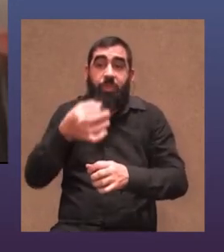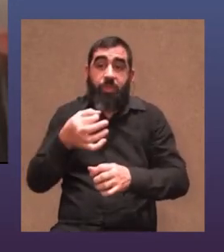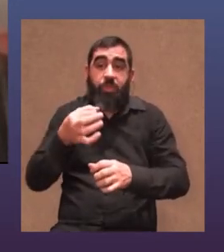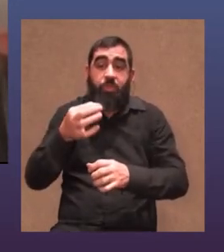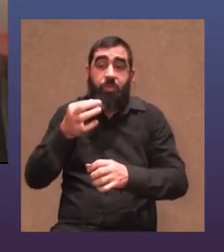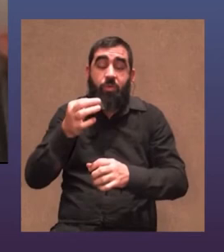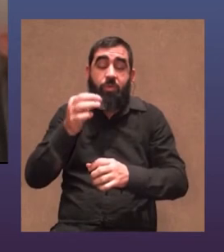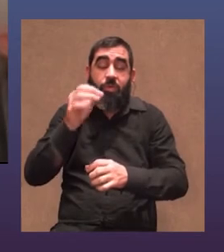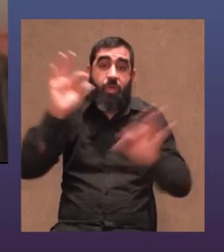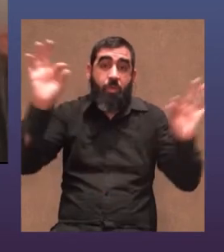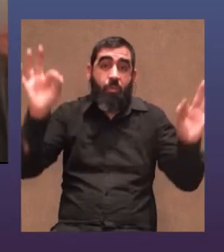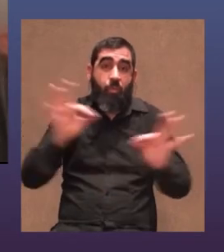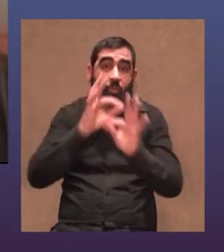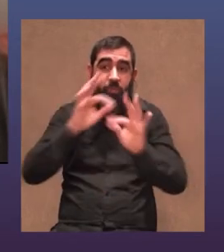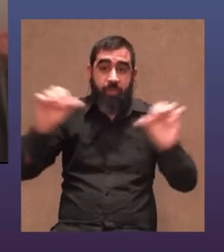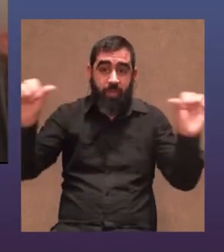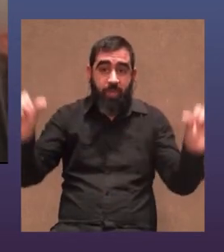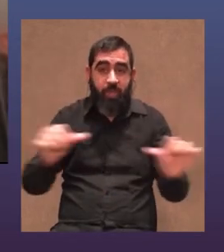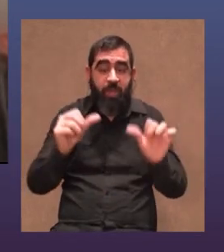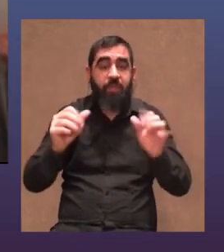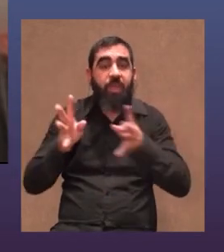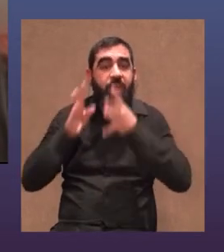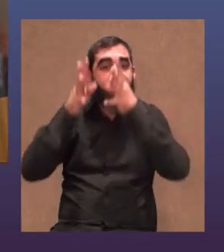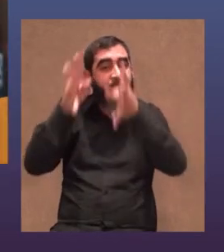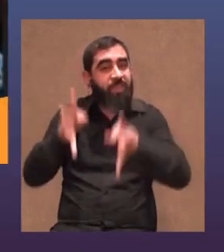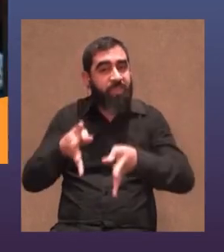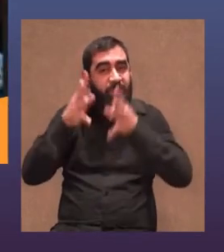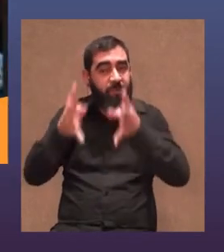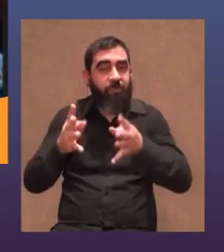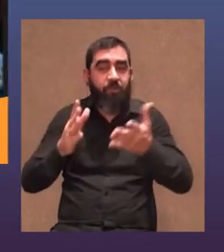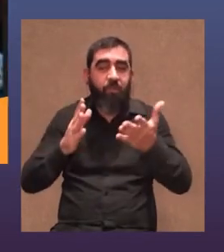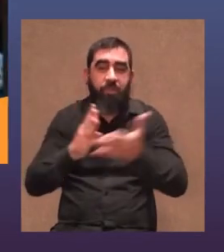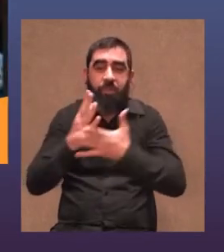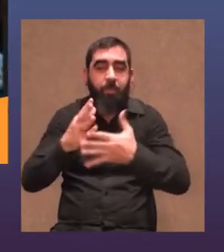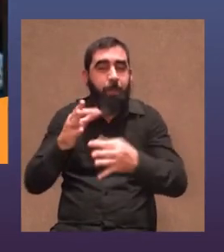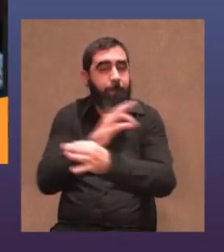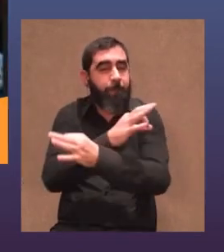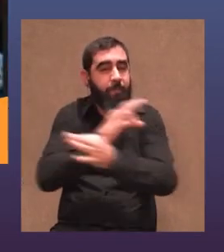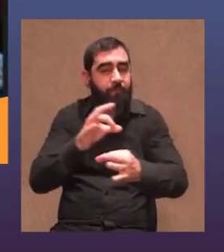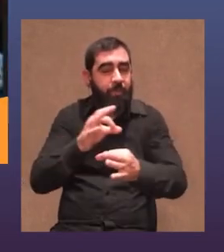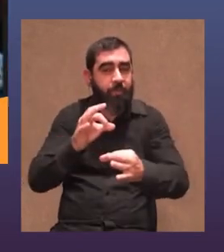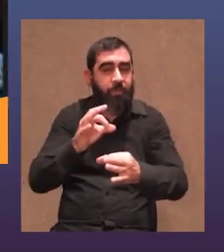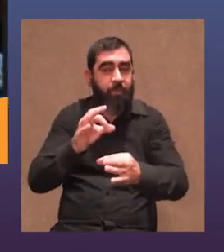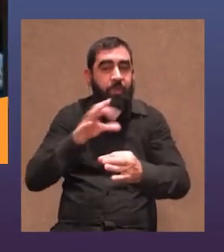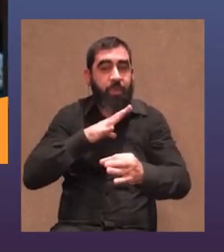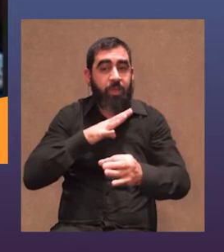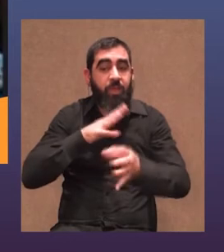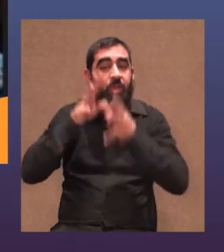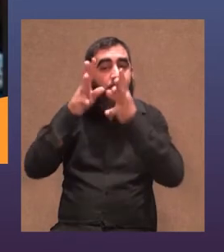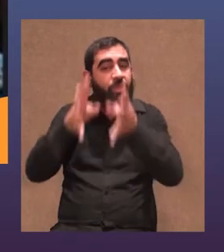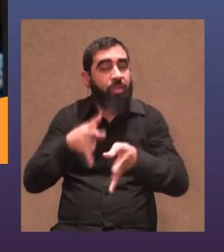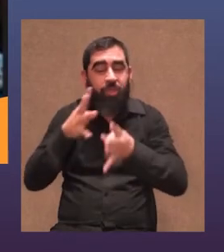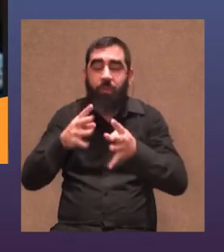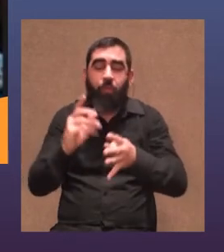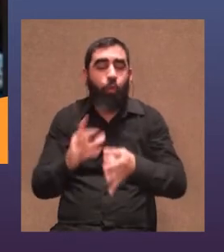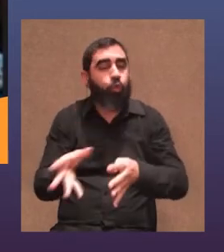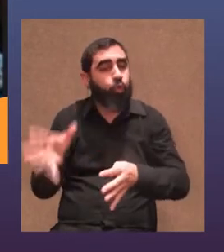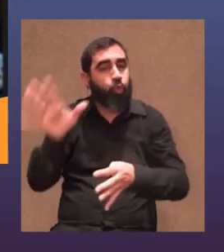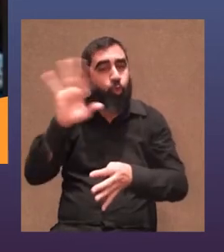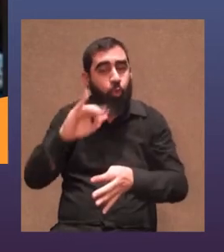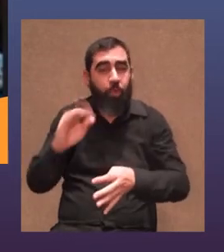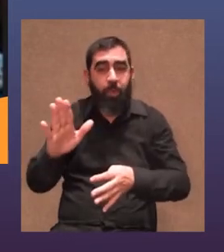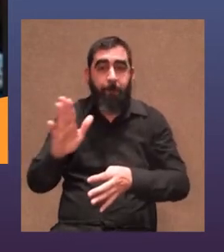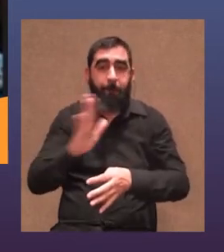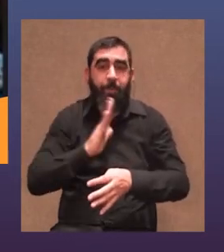los intérpretes, ¿verdad? El desafío de estar siempre a puesta a punto, digamos. O sea, es un desafío constante a nivel